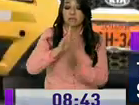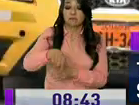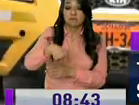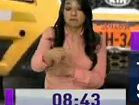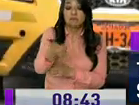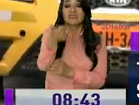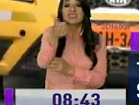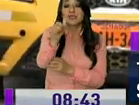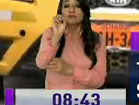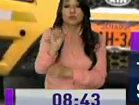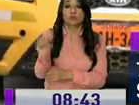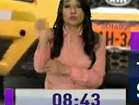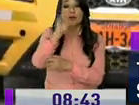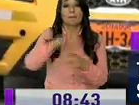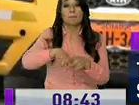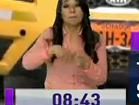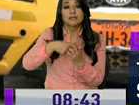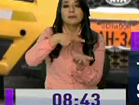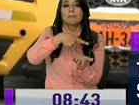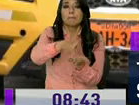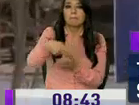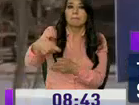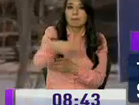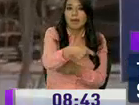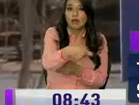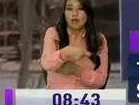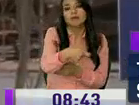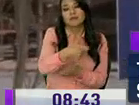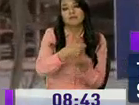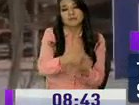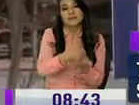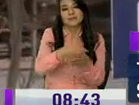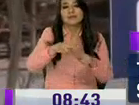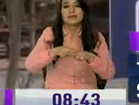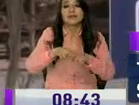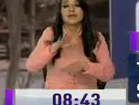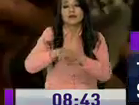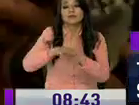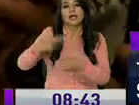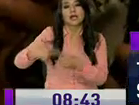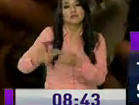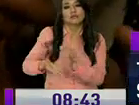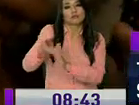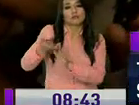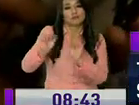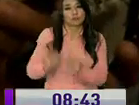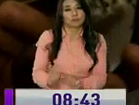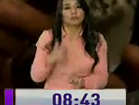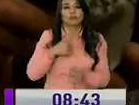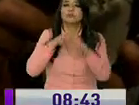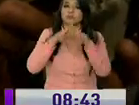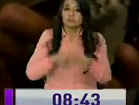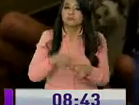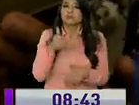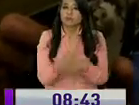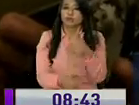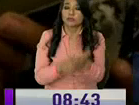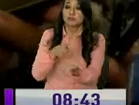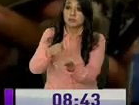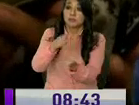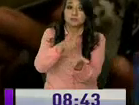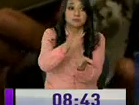de octubre se inicie también con el pago de subsidios a los taxistas por el incremento de la gasolina. Hemos logrado revisar el proceso de pago